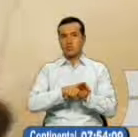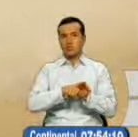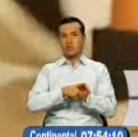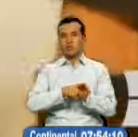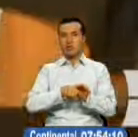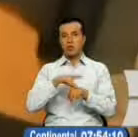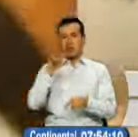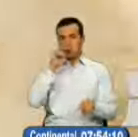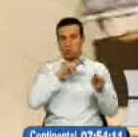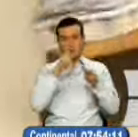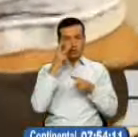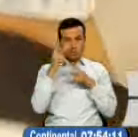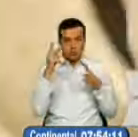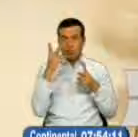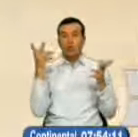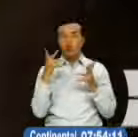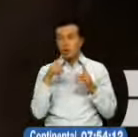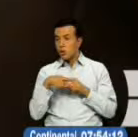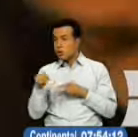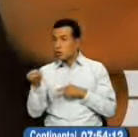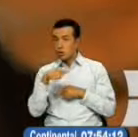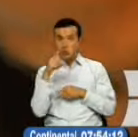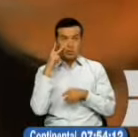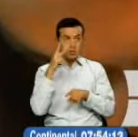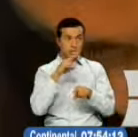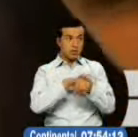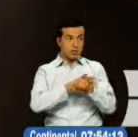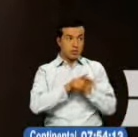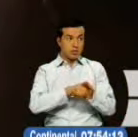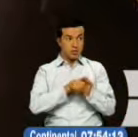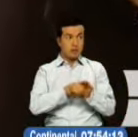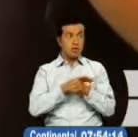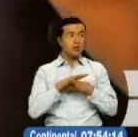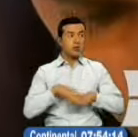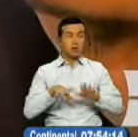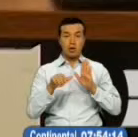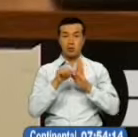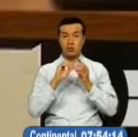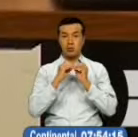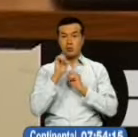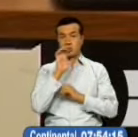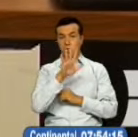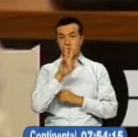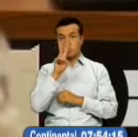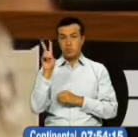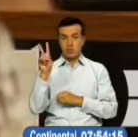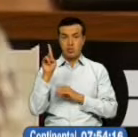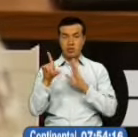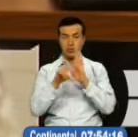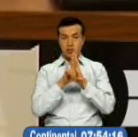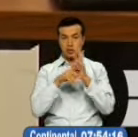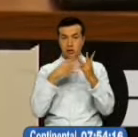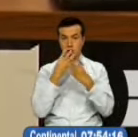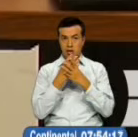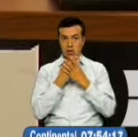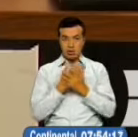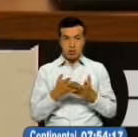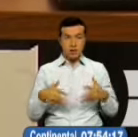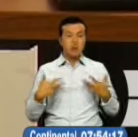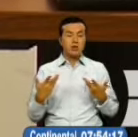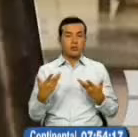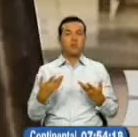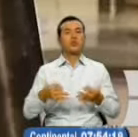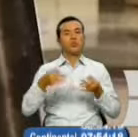para monitorear su desplazamiento. El uso de este brazalete está contemplado en el artículo 522 del Código Orgánico Integral Penal